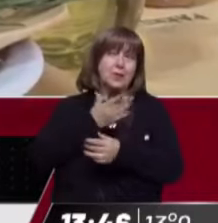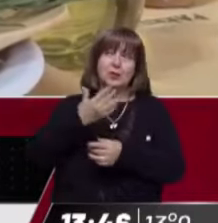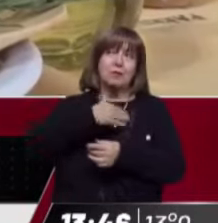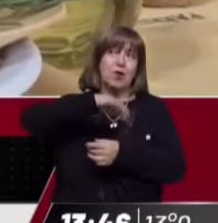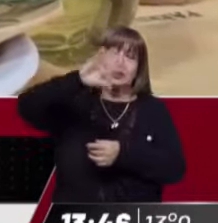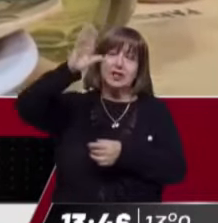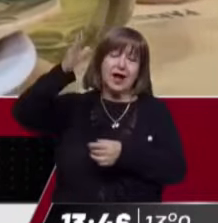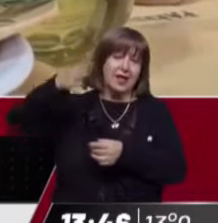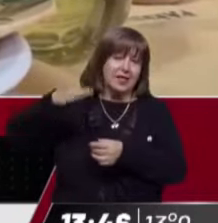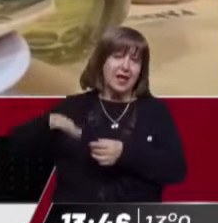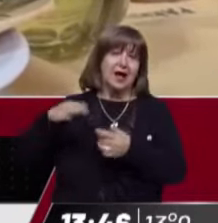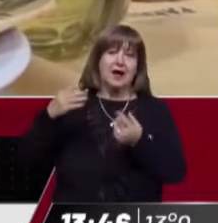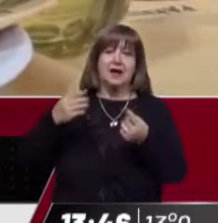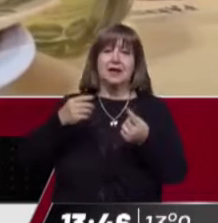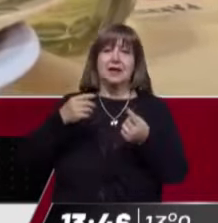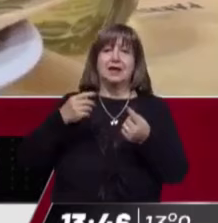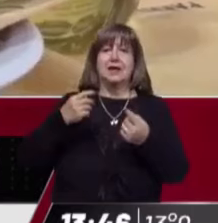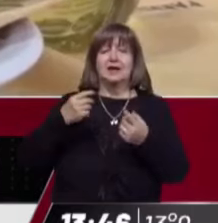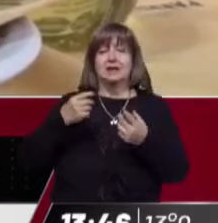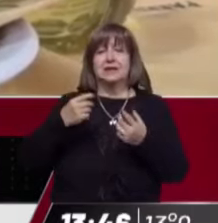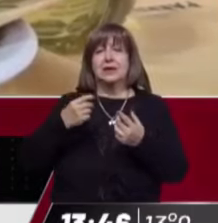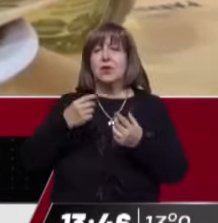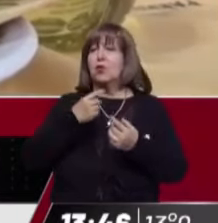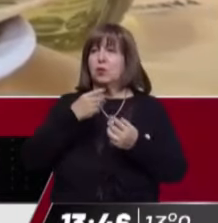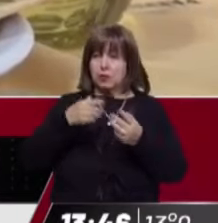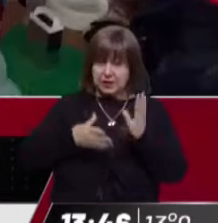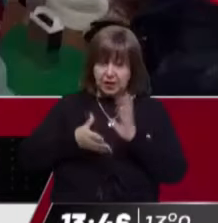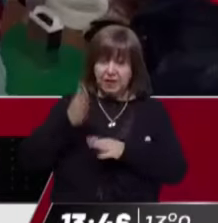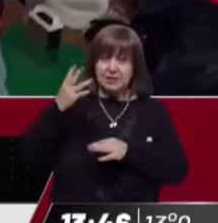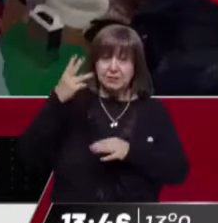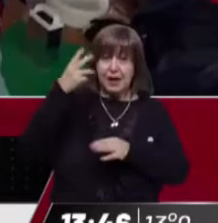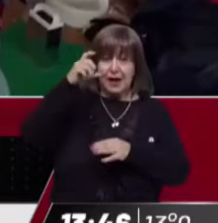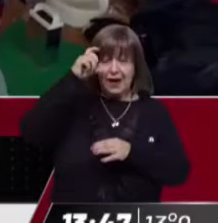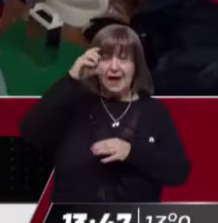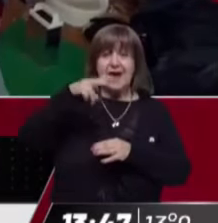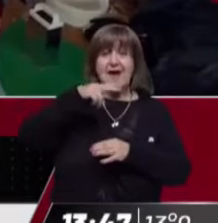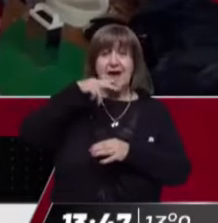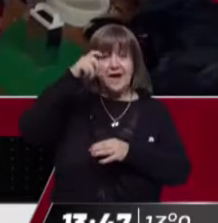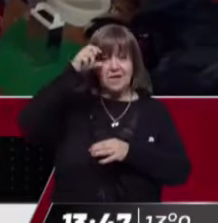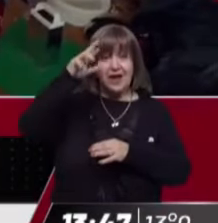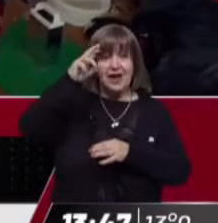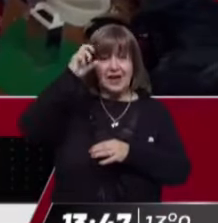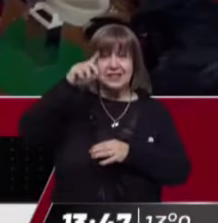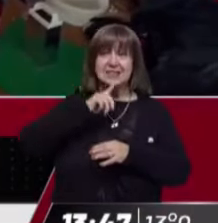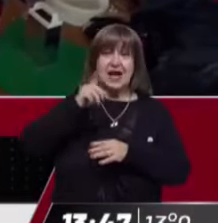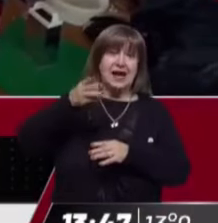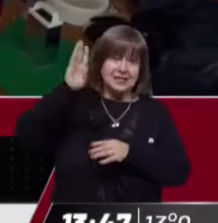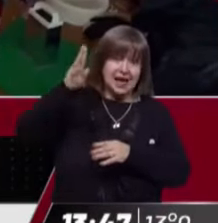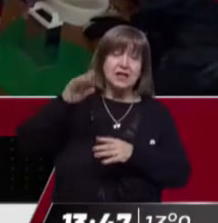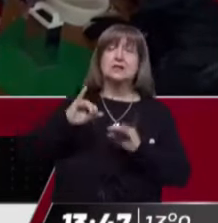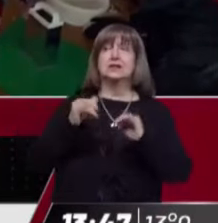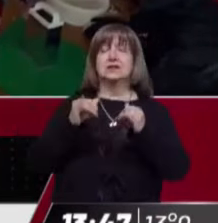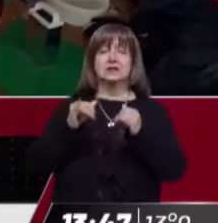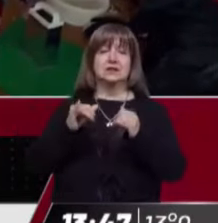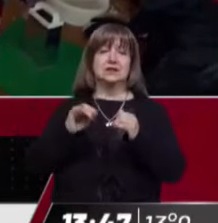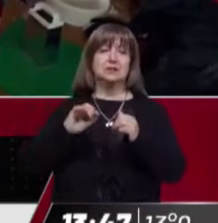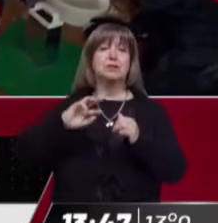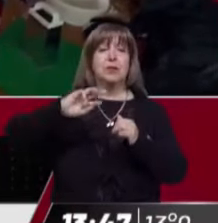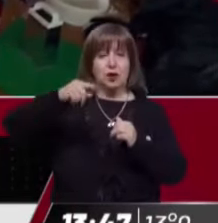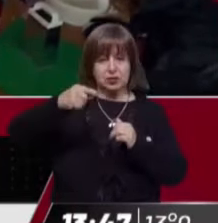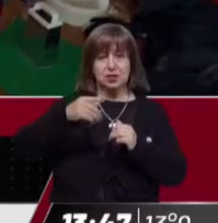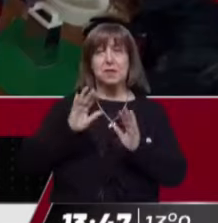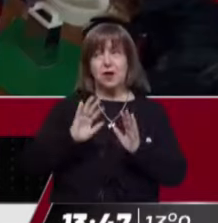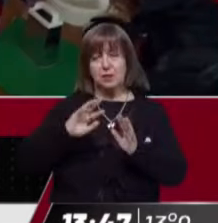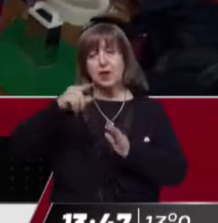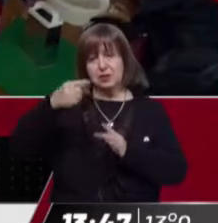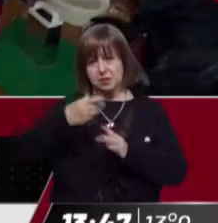que... ¿Volvés? ¿Vas a volver al Himalaya? Vuelvo para Everest el año que viene, sí. Vamos a armar una cocina mucho mejor de la que mostré en el video, ahí,